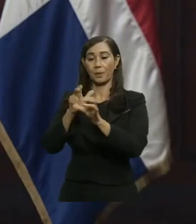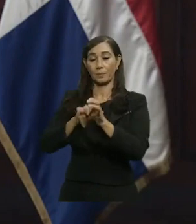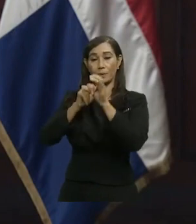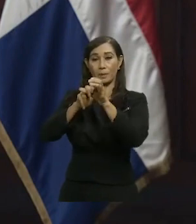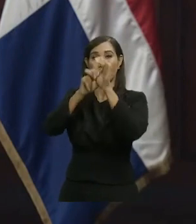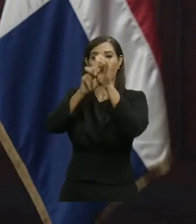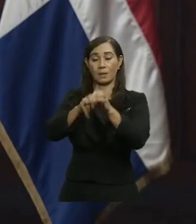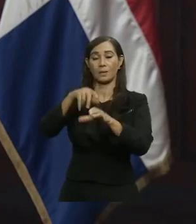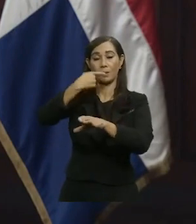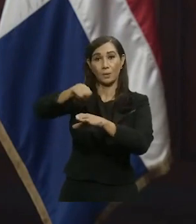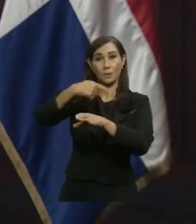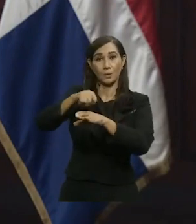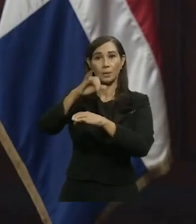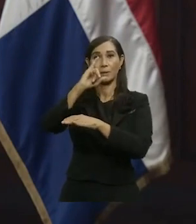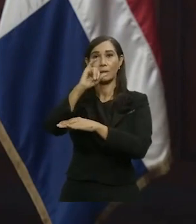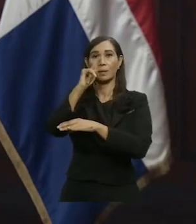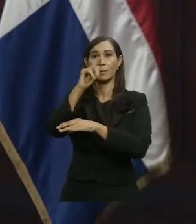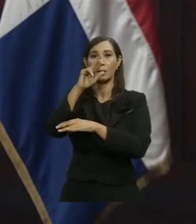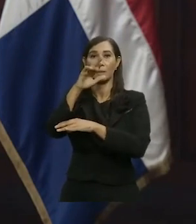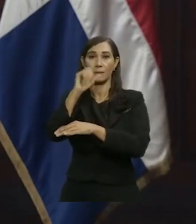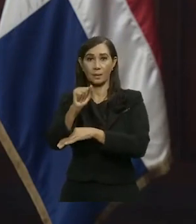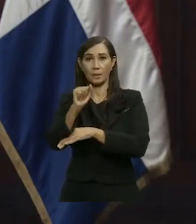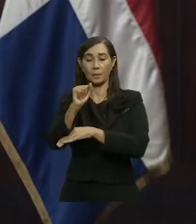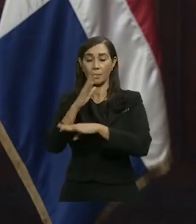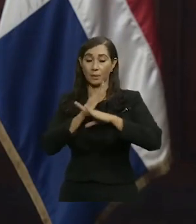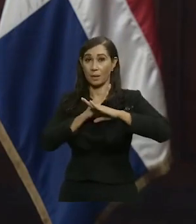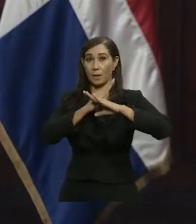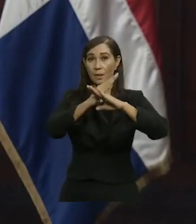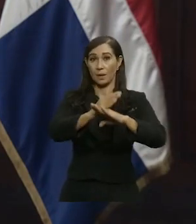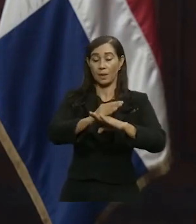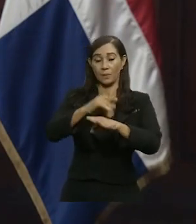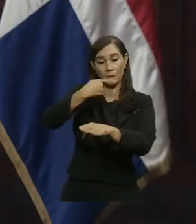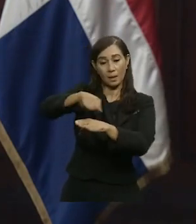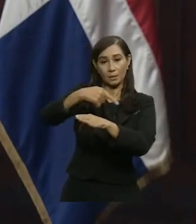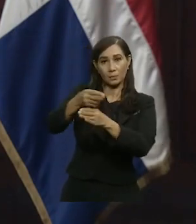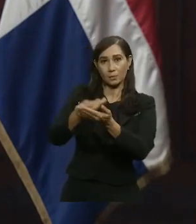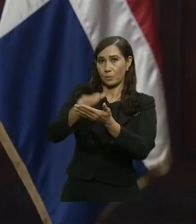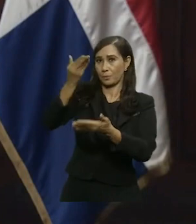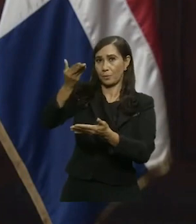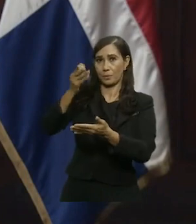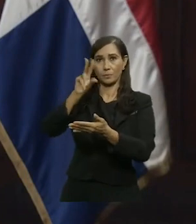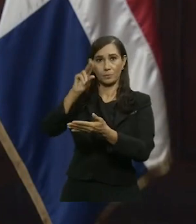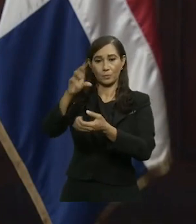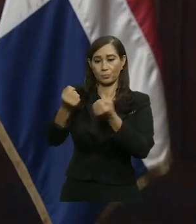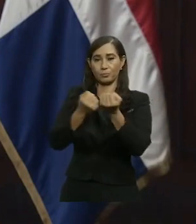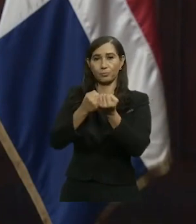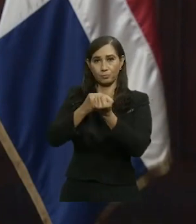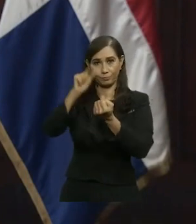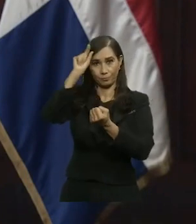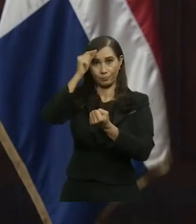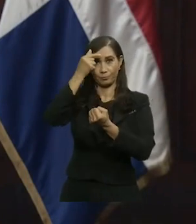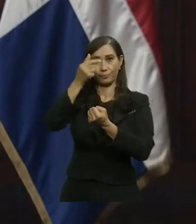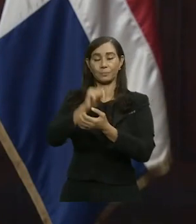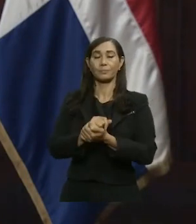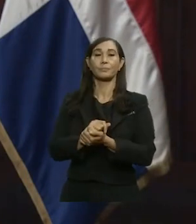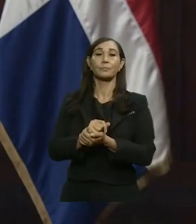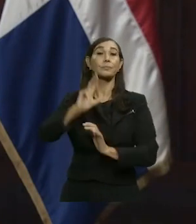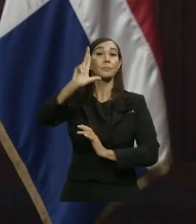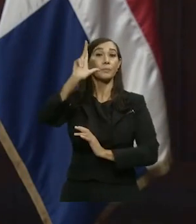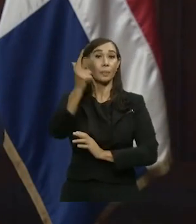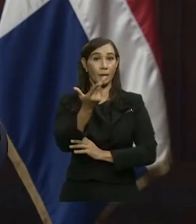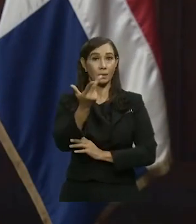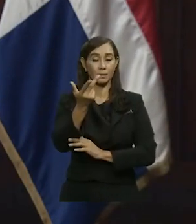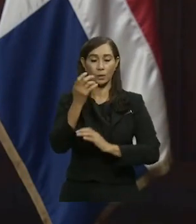de Pasajeros, INTRAN, para evitar el incremento de los precios en el transporte público. Tercero, enviar